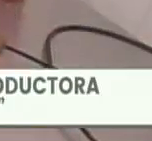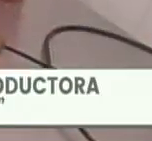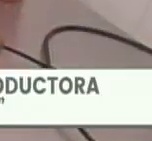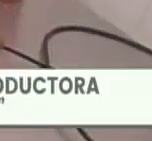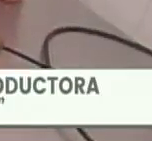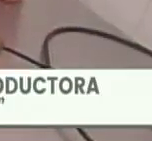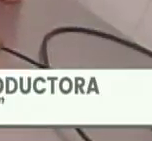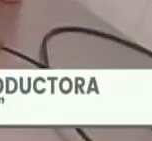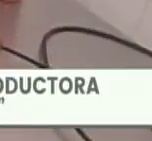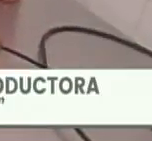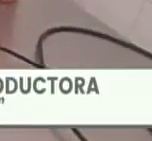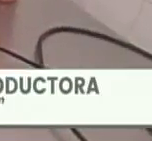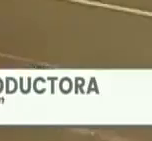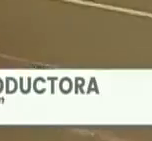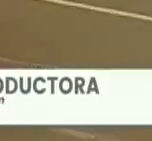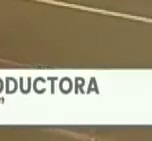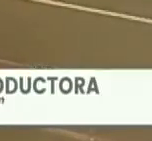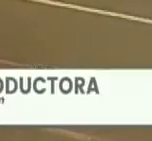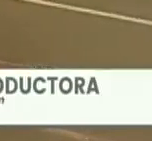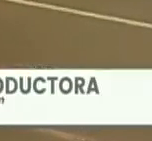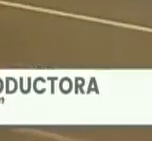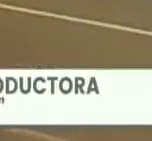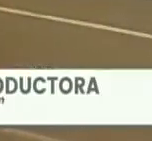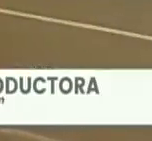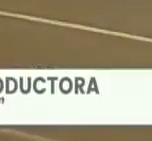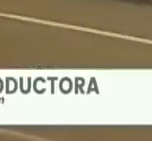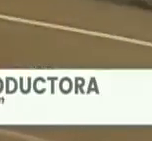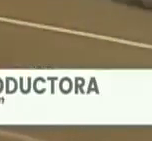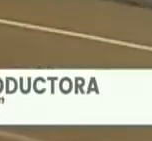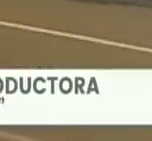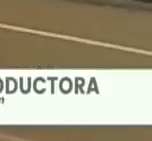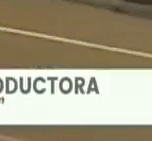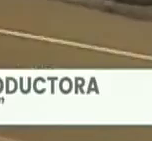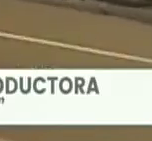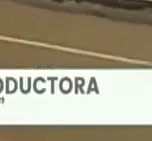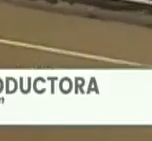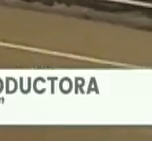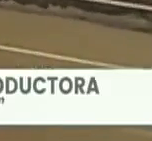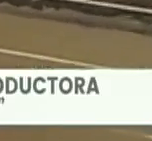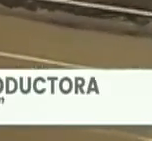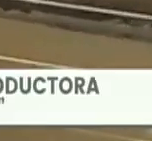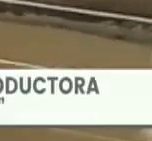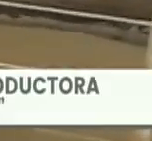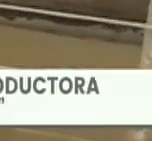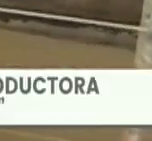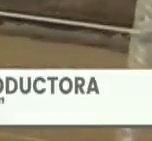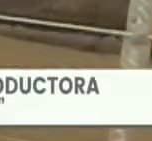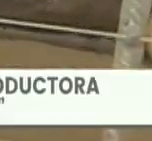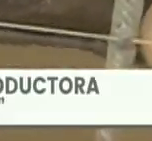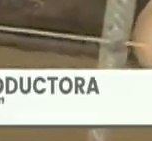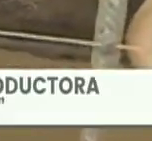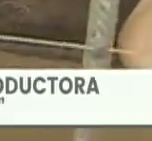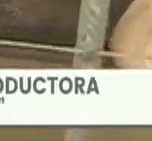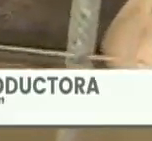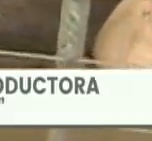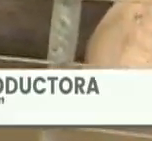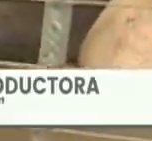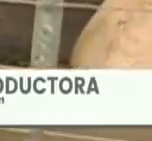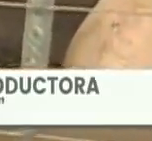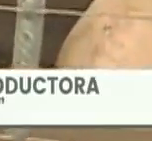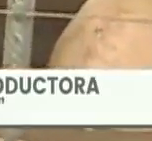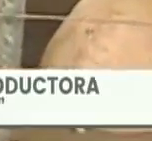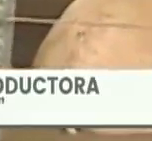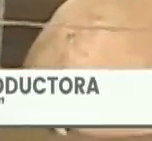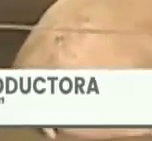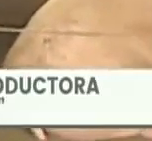nuestras propias hembras de reemplazo. Tenemos las bisabuelas, abuelas y las madres F1. ¿Okay? Para